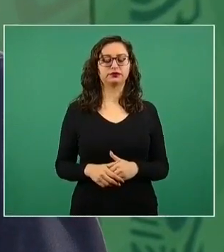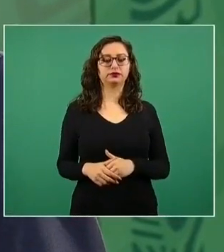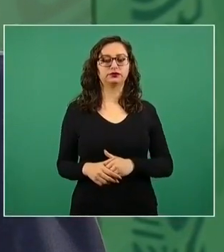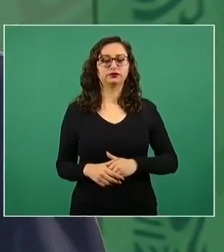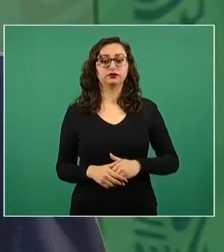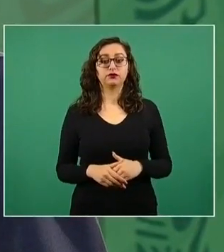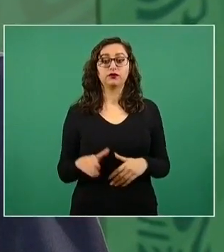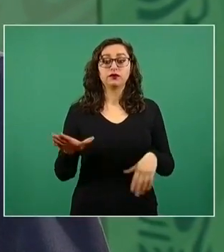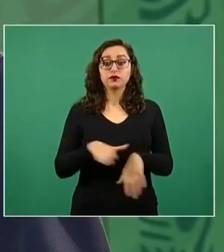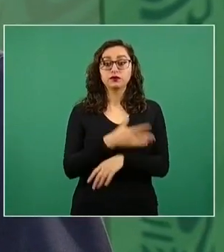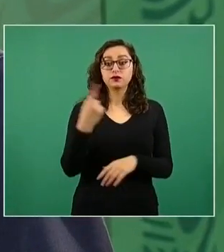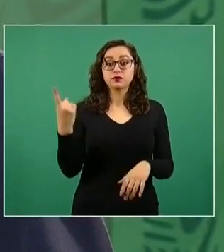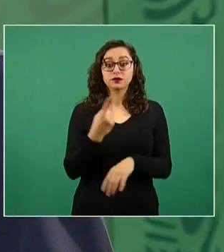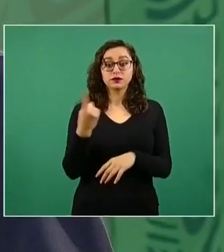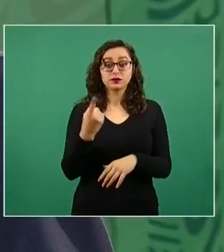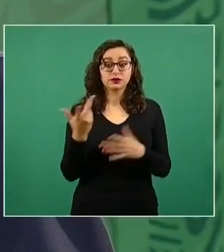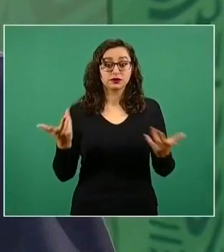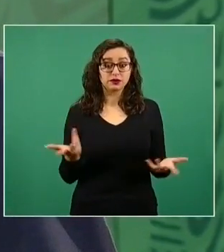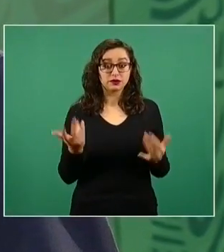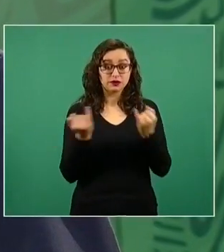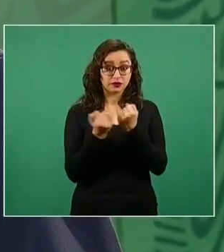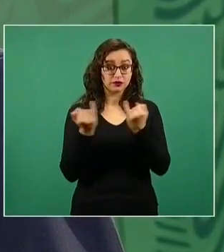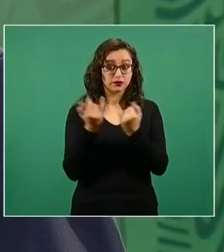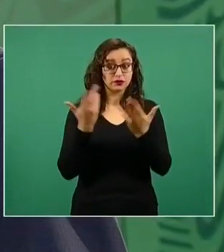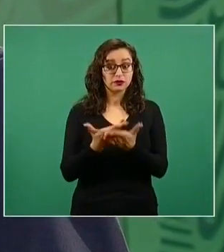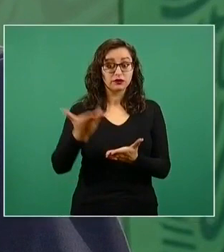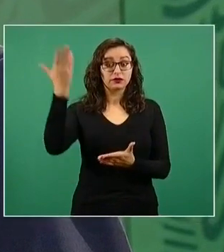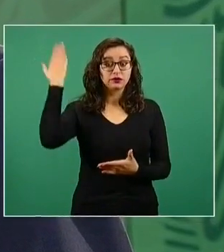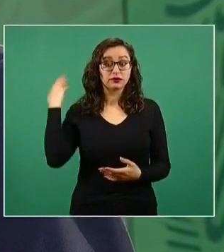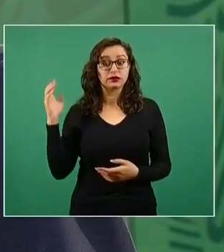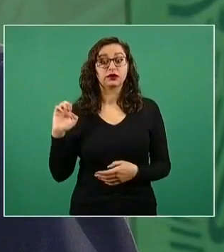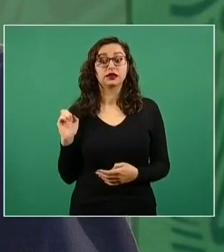otra faramalla,